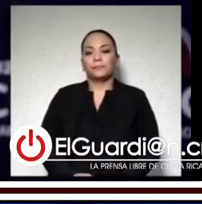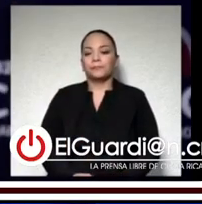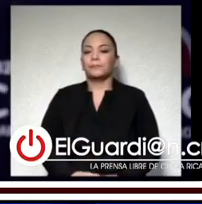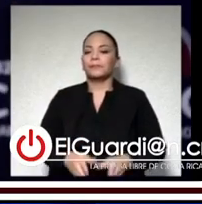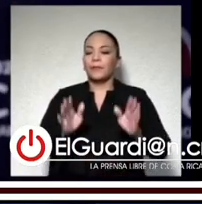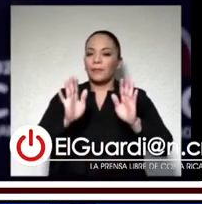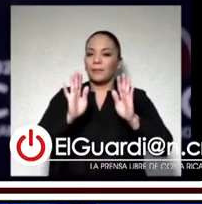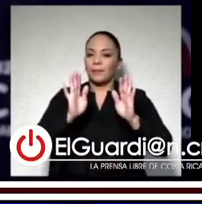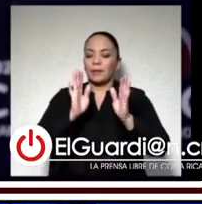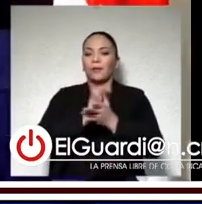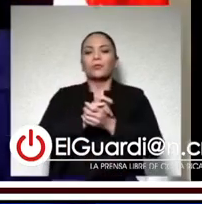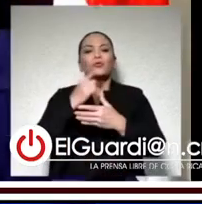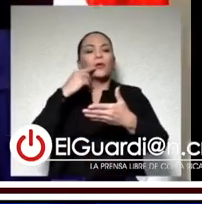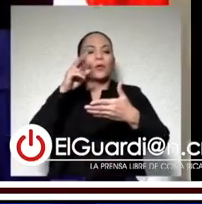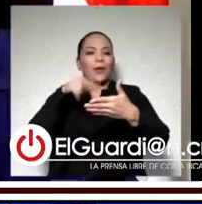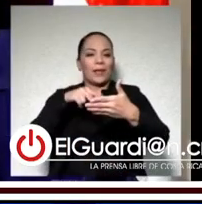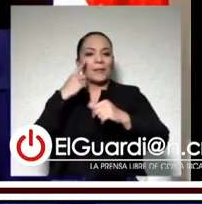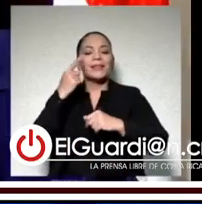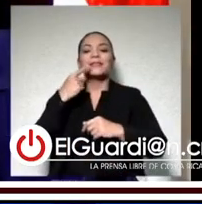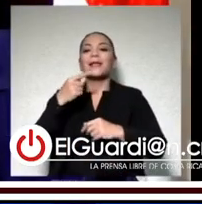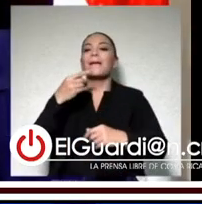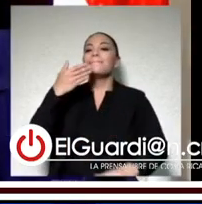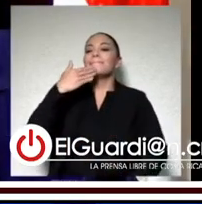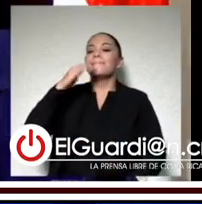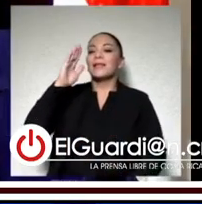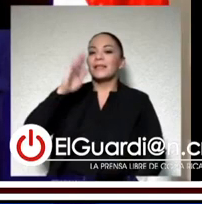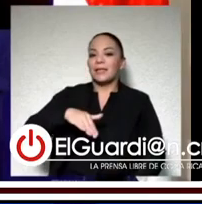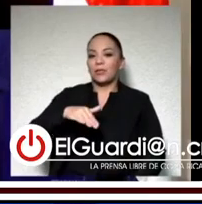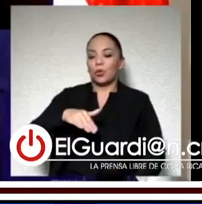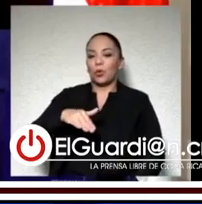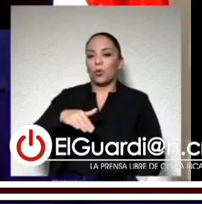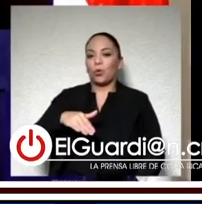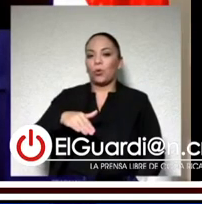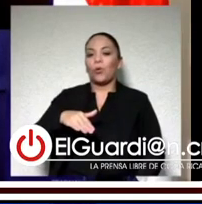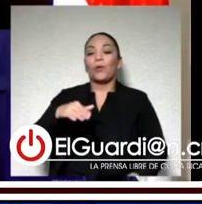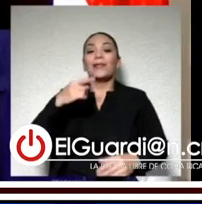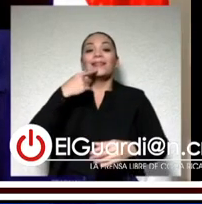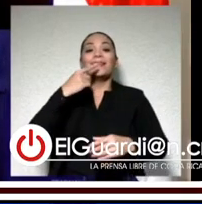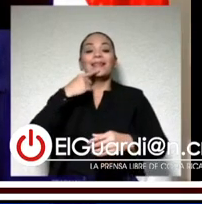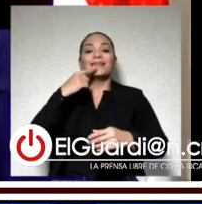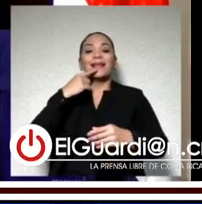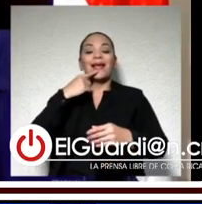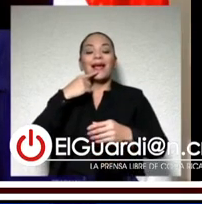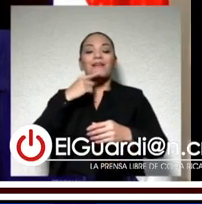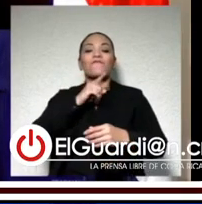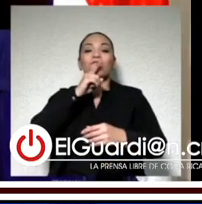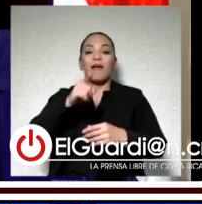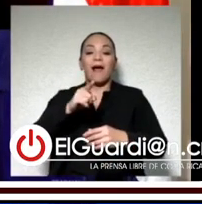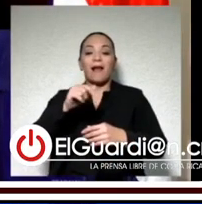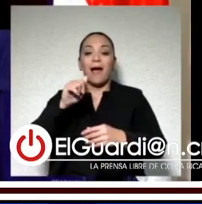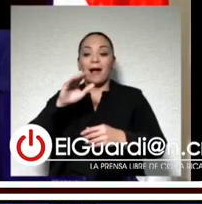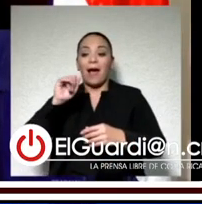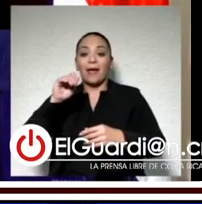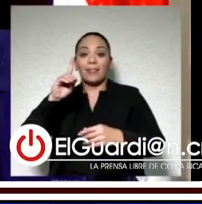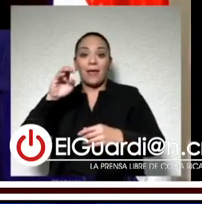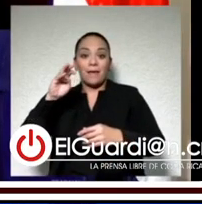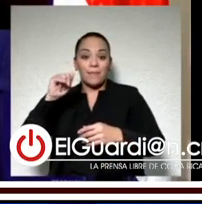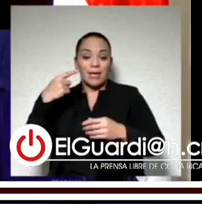leer. Dice, maldito, de acuerdo a la Real Academia de la Lengua Española,